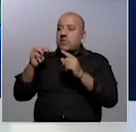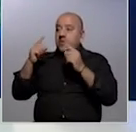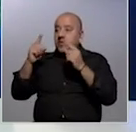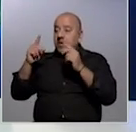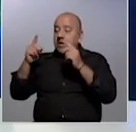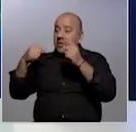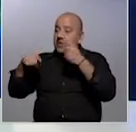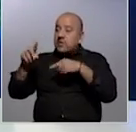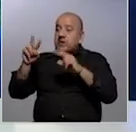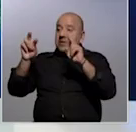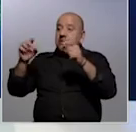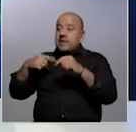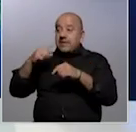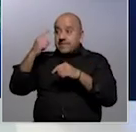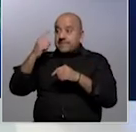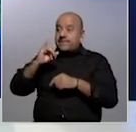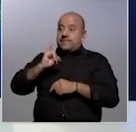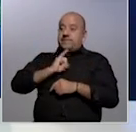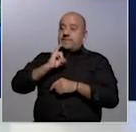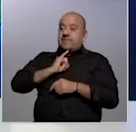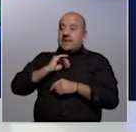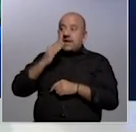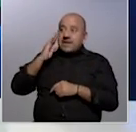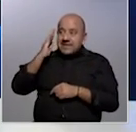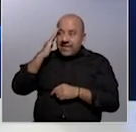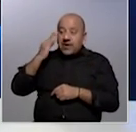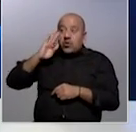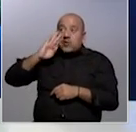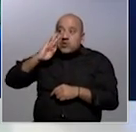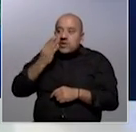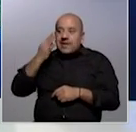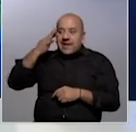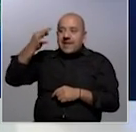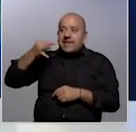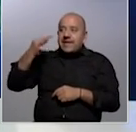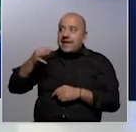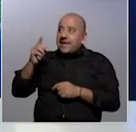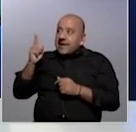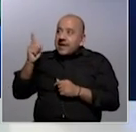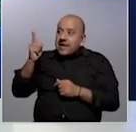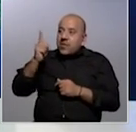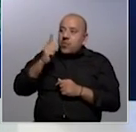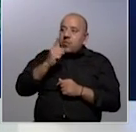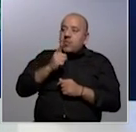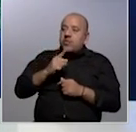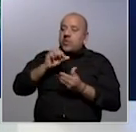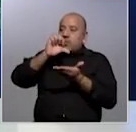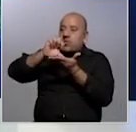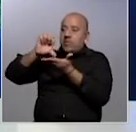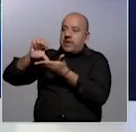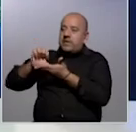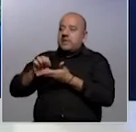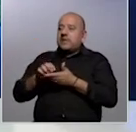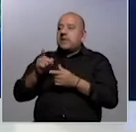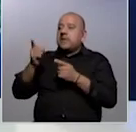identidad y la realidad de todos los lo que más podemos en relación a nuestros recursos humanos